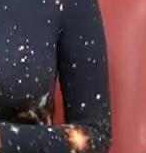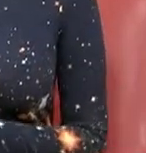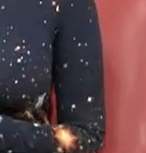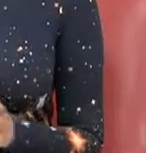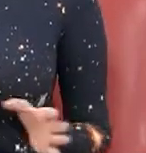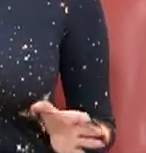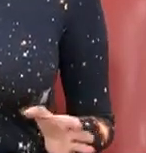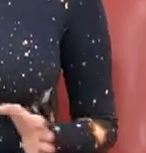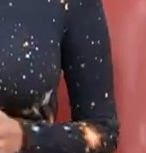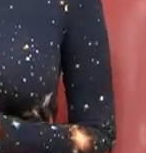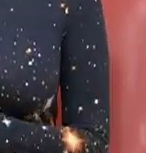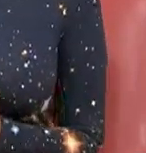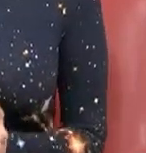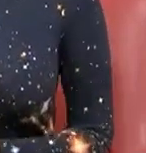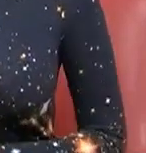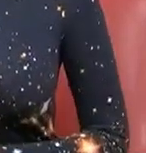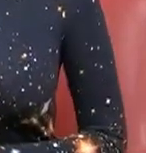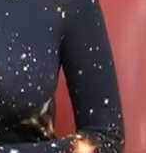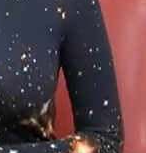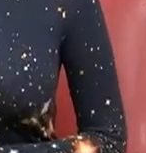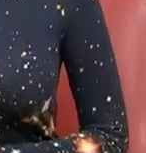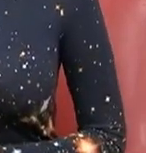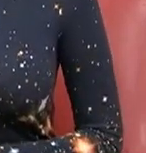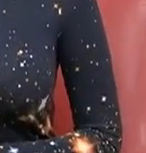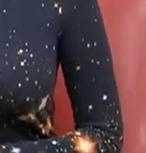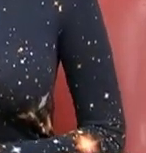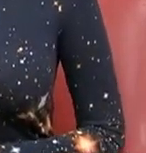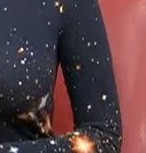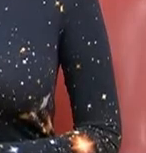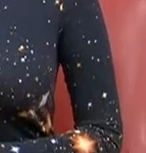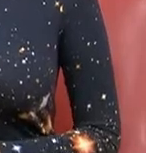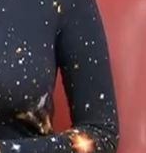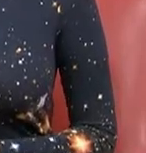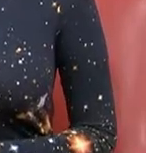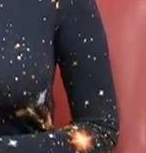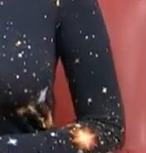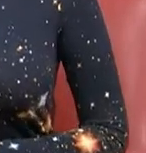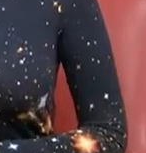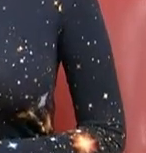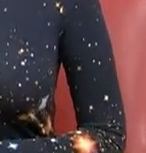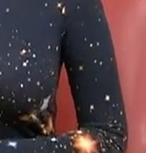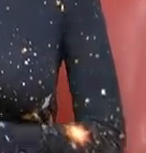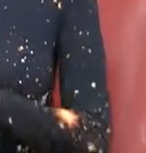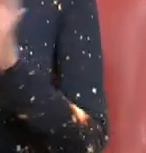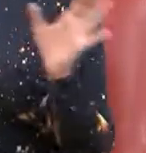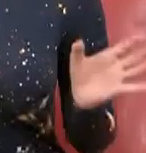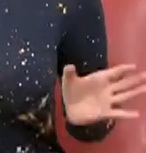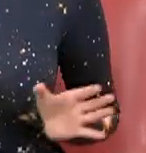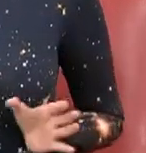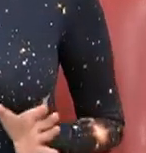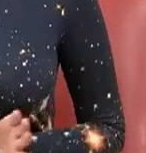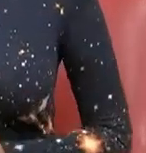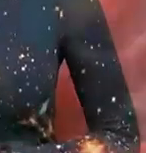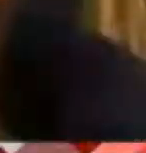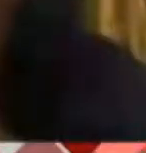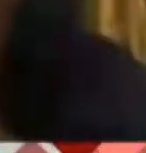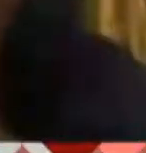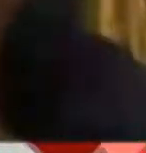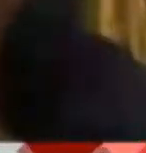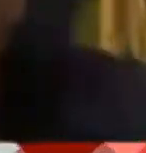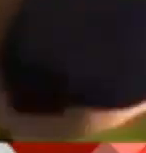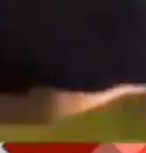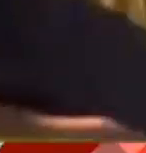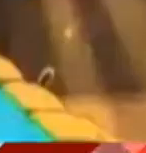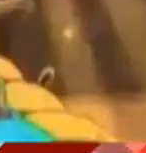también conmocionó a los usuarios de los servicios de videos en streaming y a los millones y millones de fans que